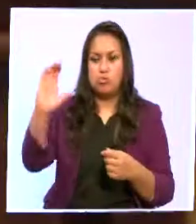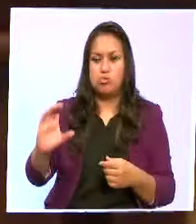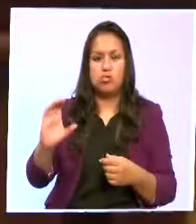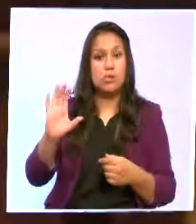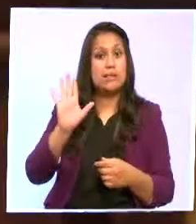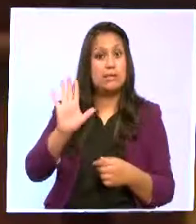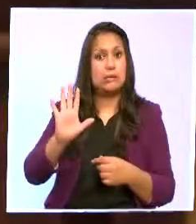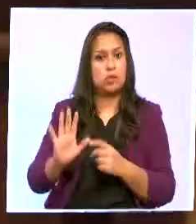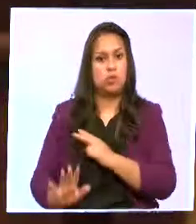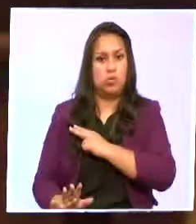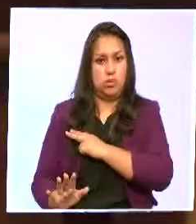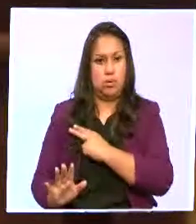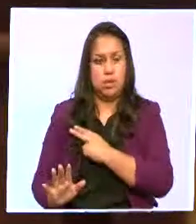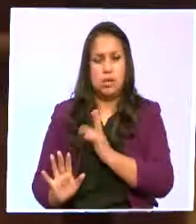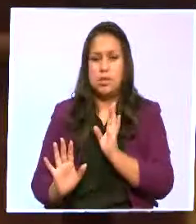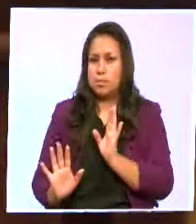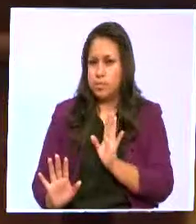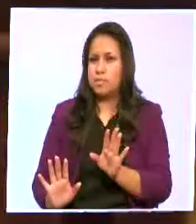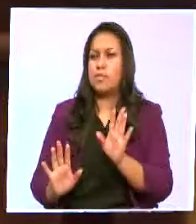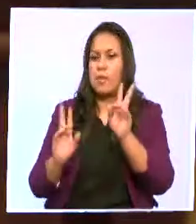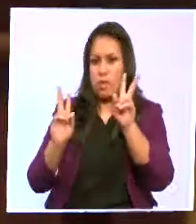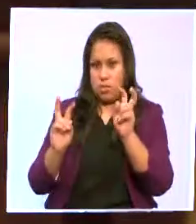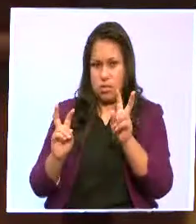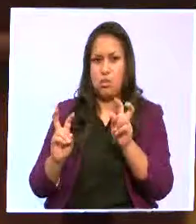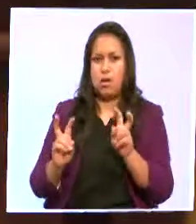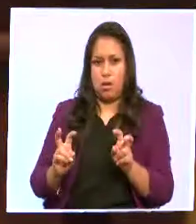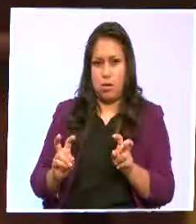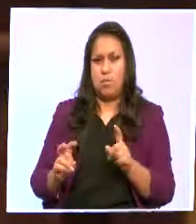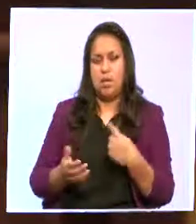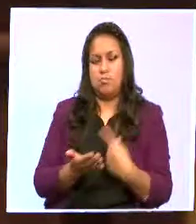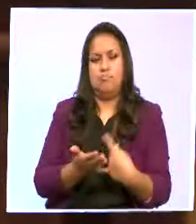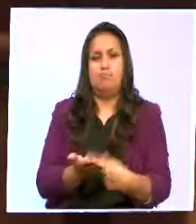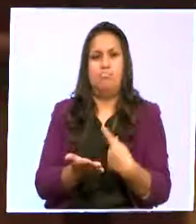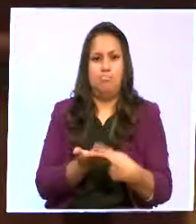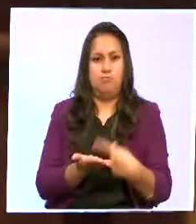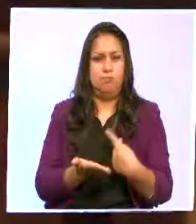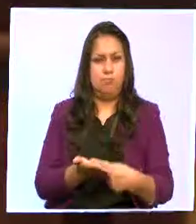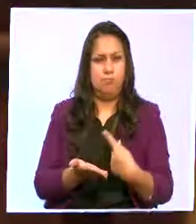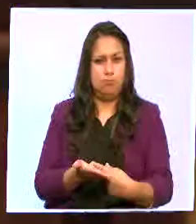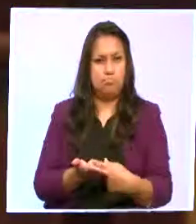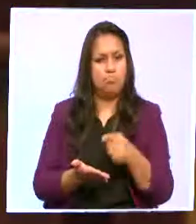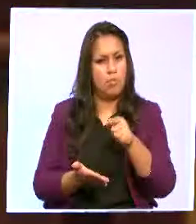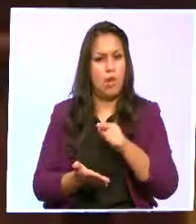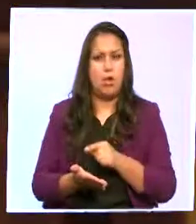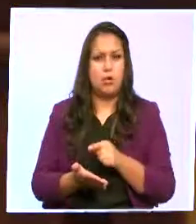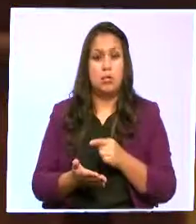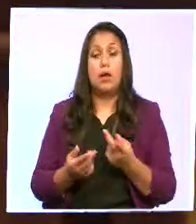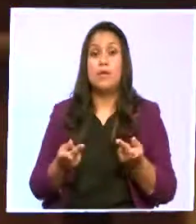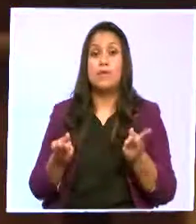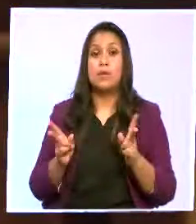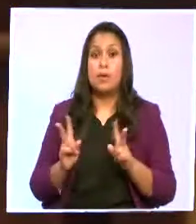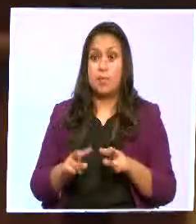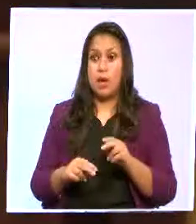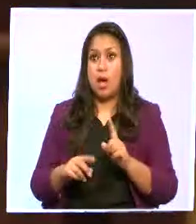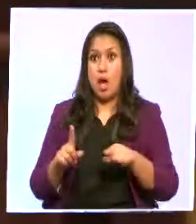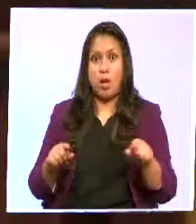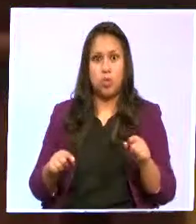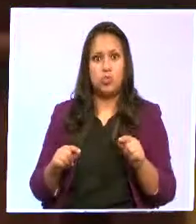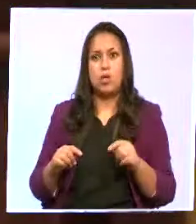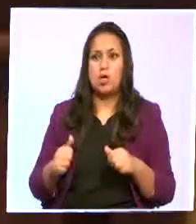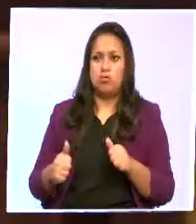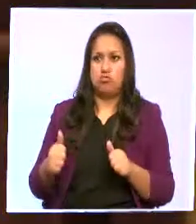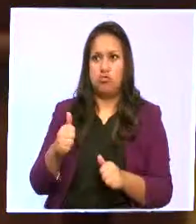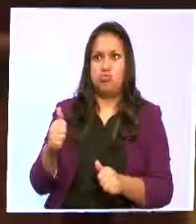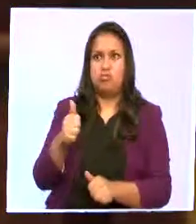que están pendientes en este momento son temas de debate y esto nos puede arrojar la categorización de las universidades también arroja unos